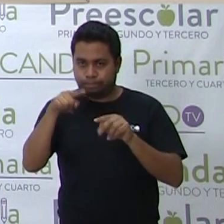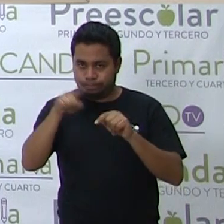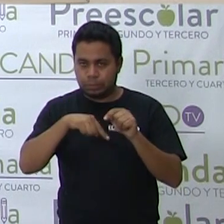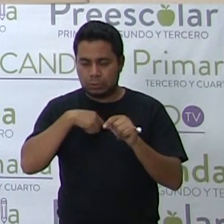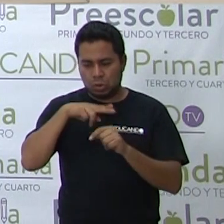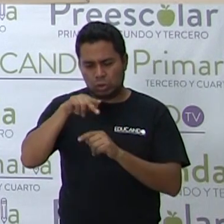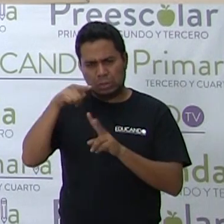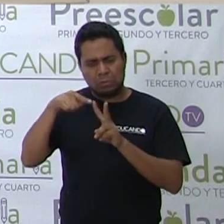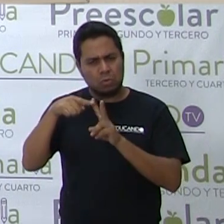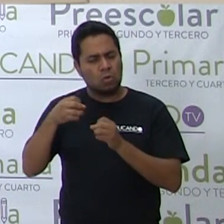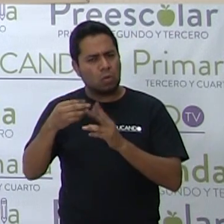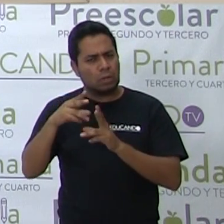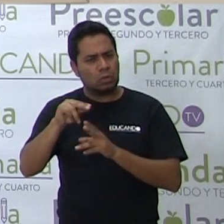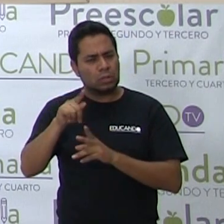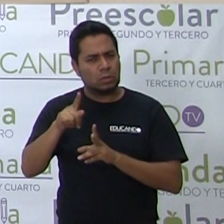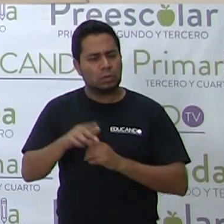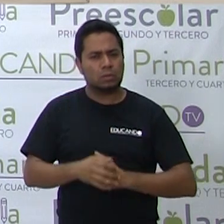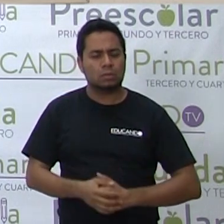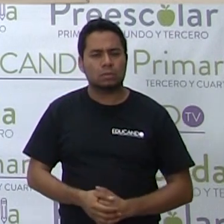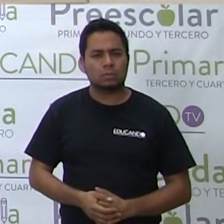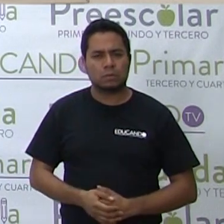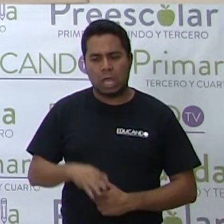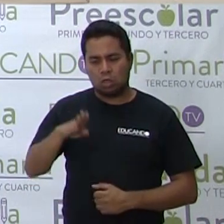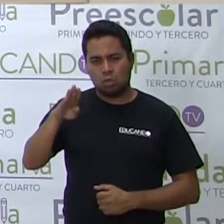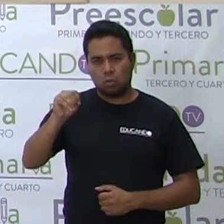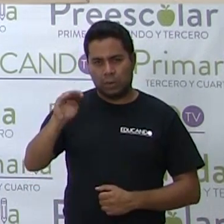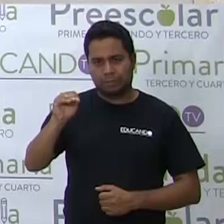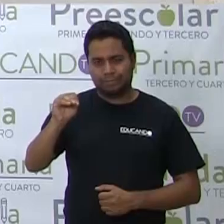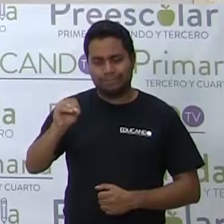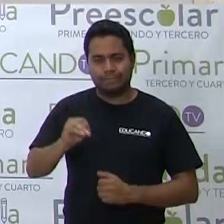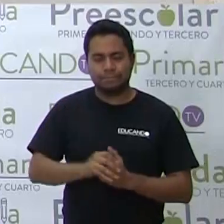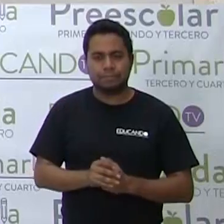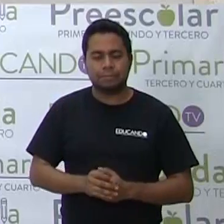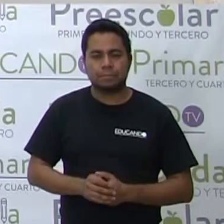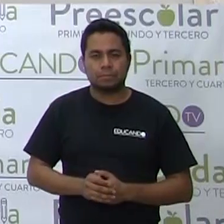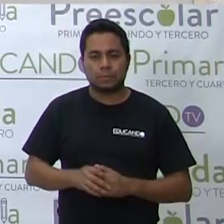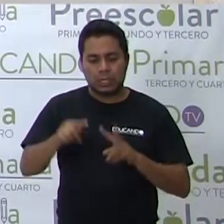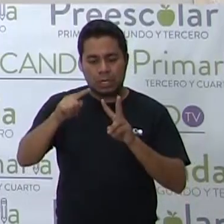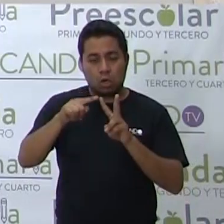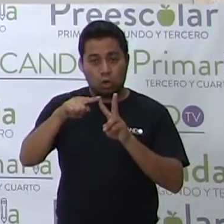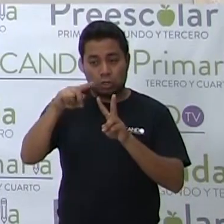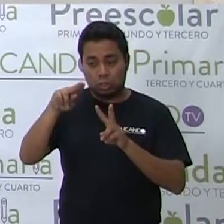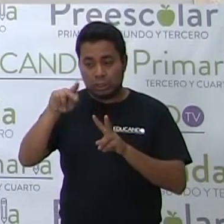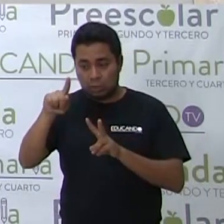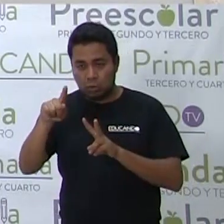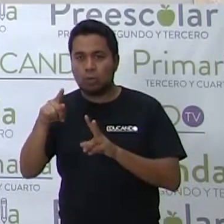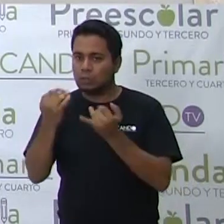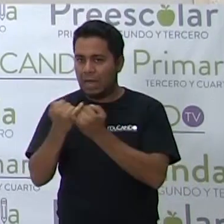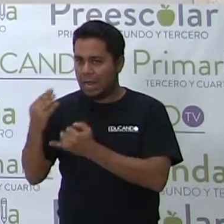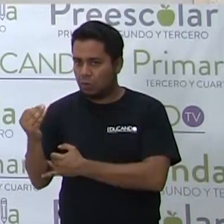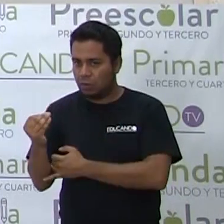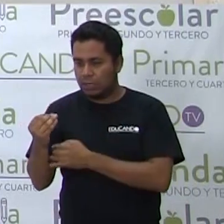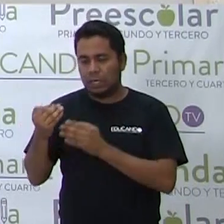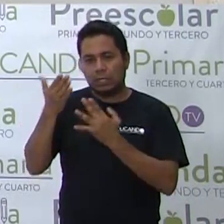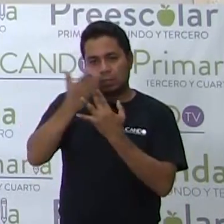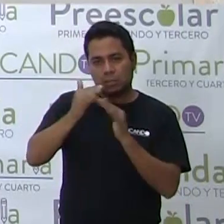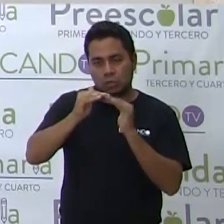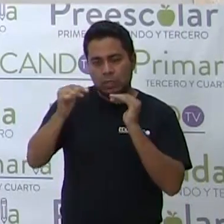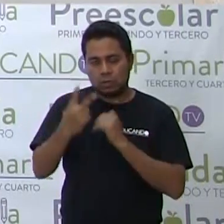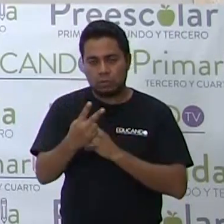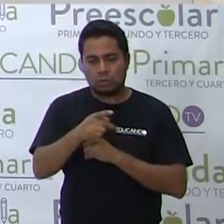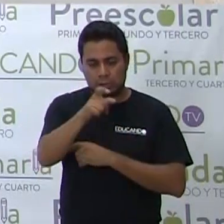81 Cuánto es la raíz de 81 9 sí 9 sobre 2 x =